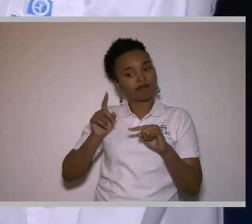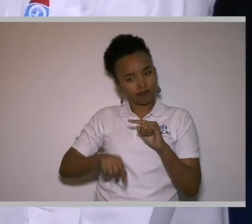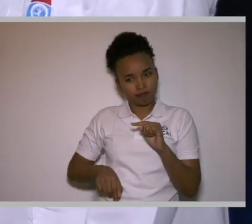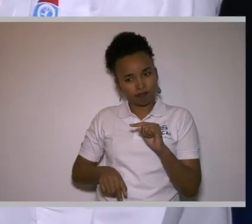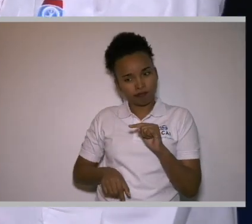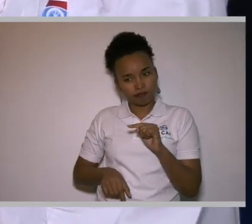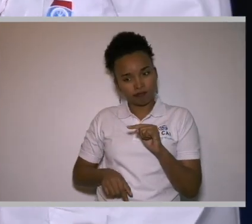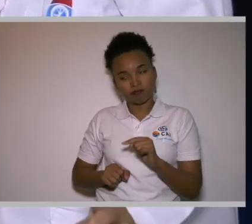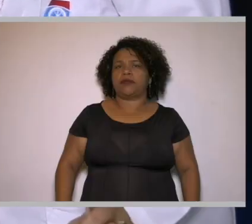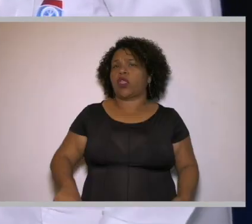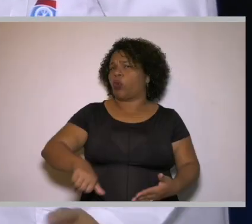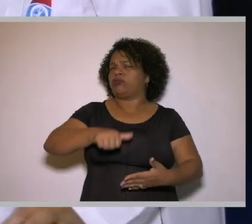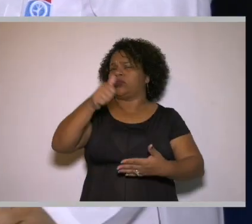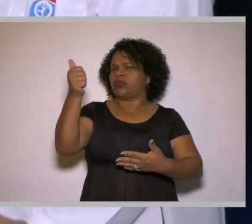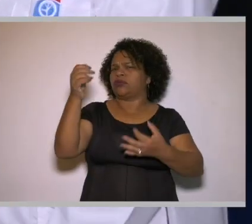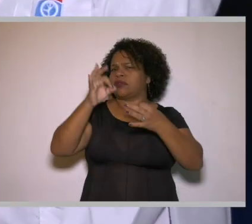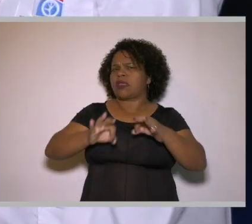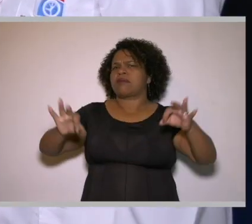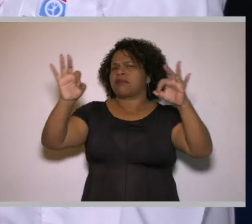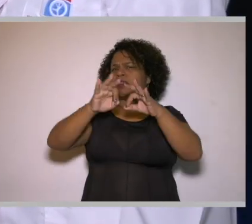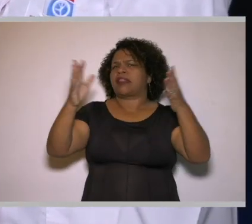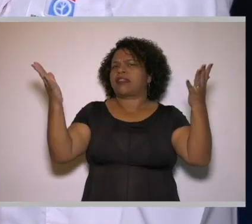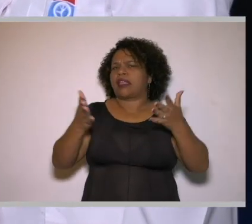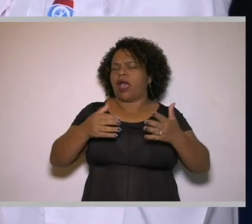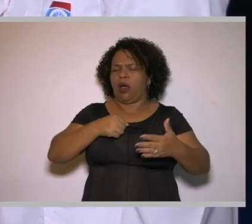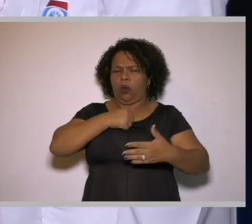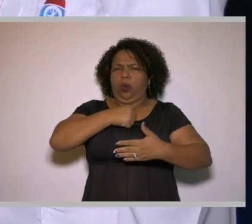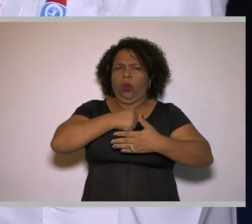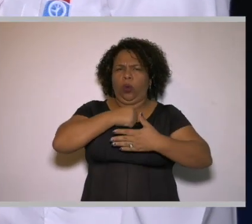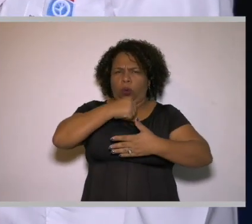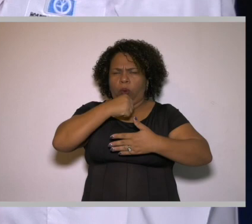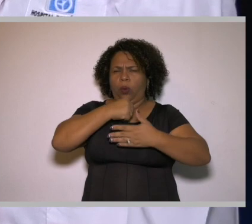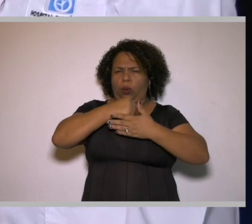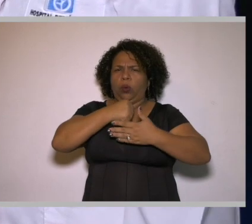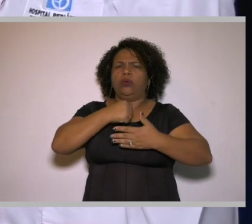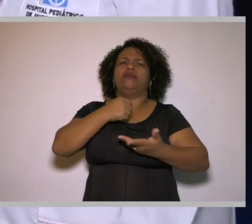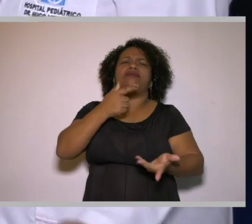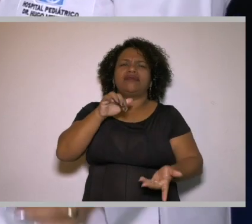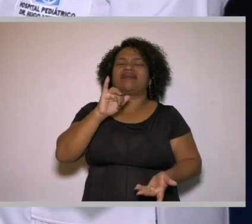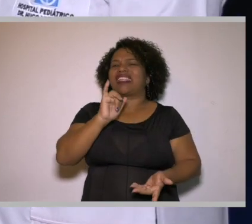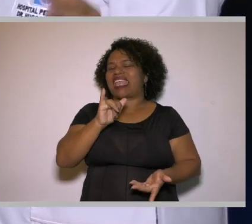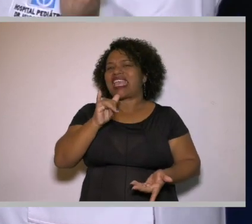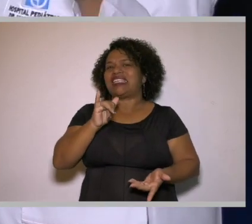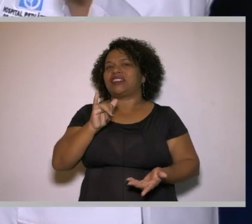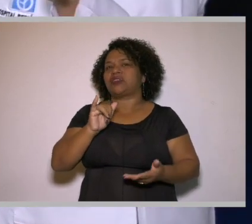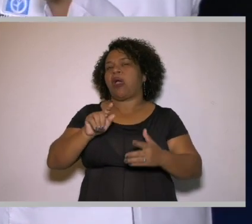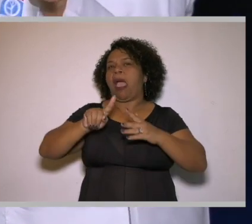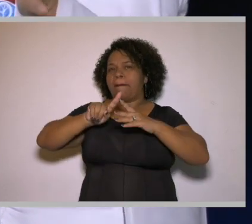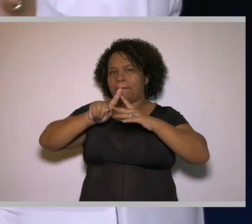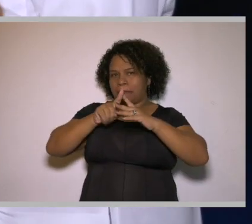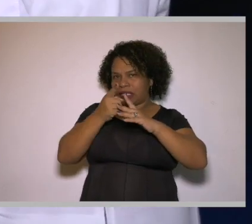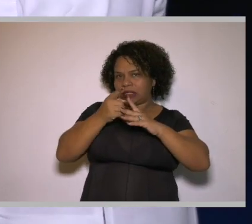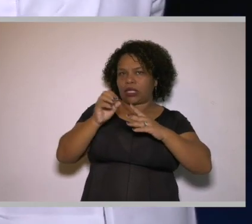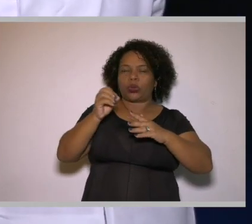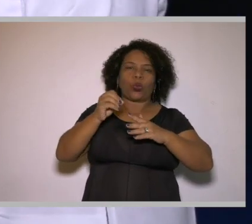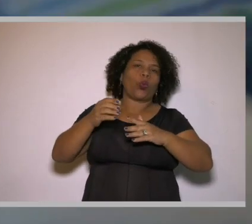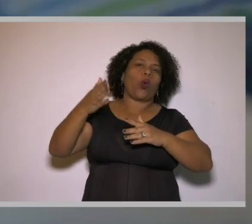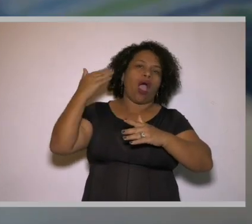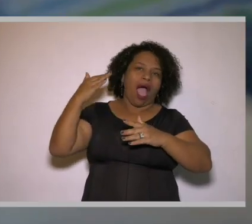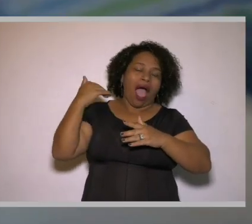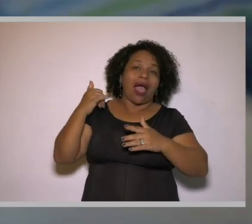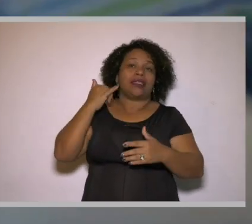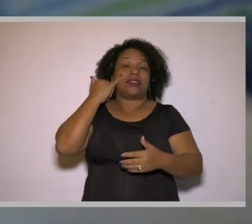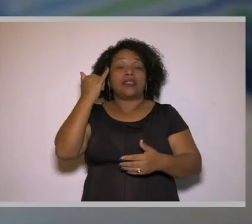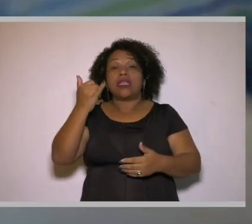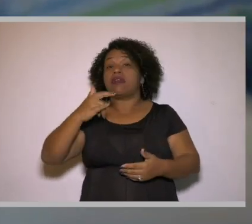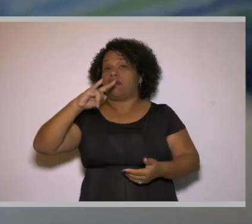del procedimiento anestésico. Otra cosa importante es la gripe. No solamente una gripe que ha pasado varios